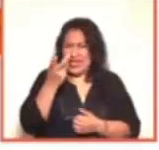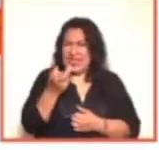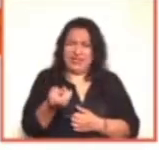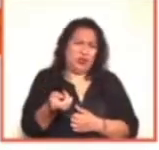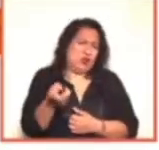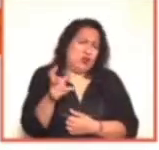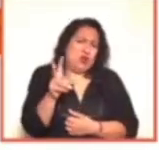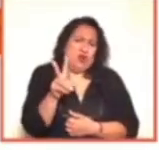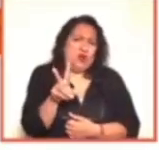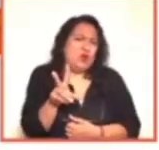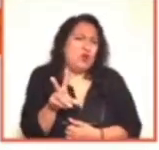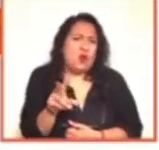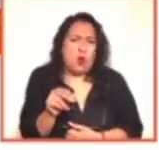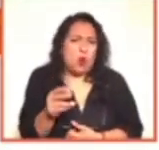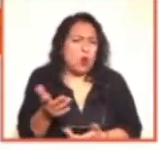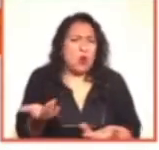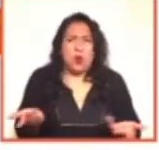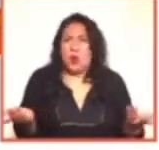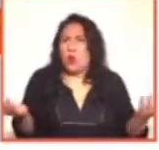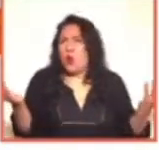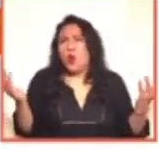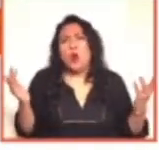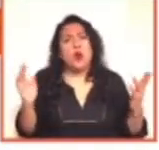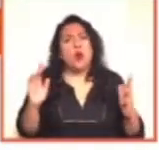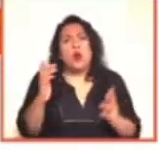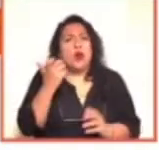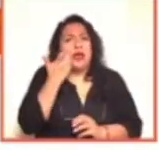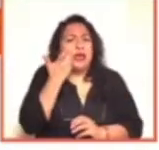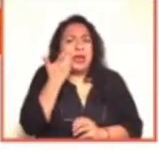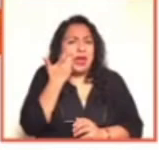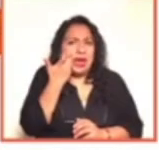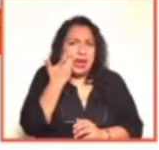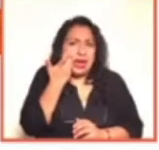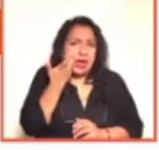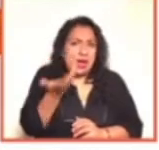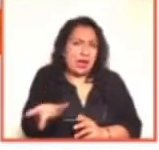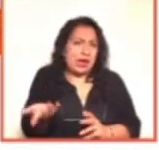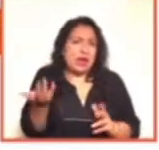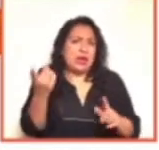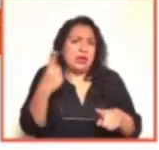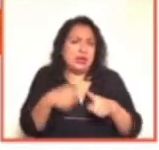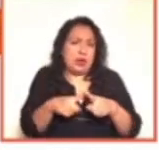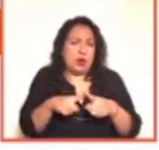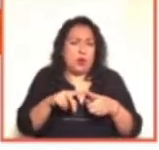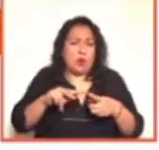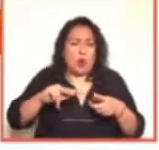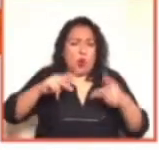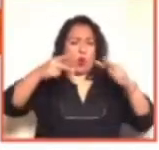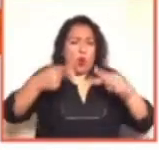supuesto, lo que haría un contrapoema, sino